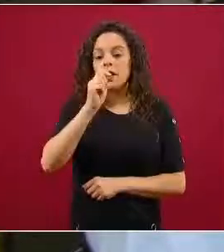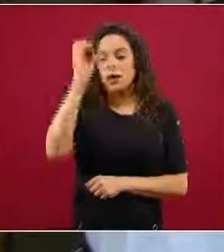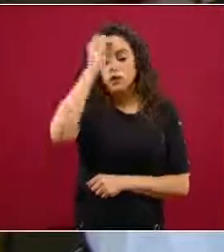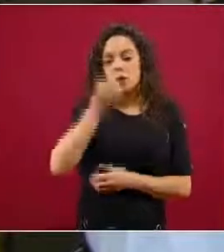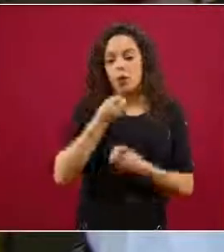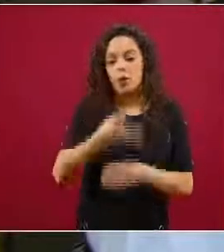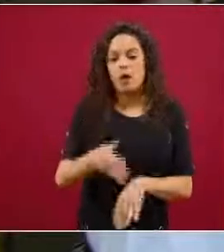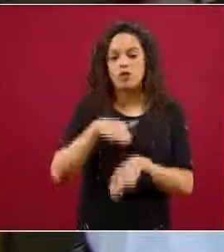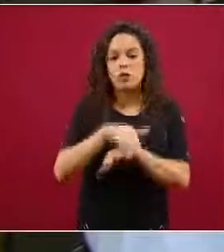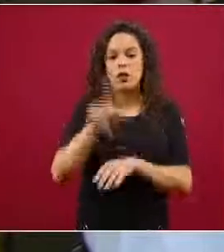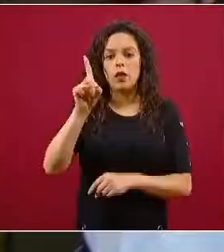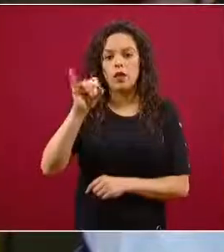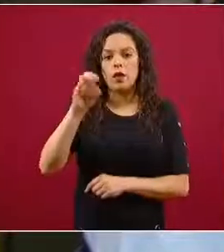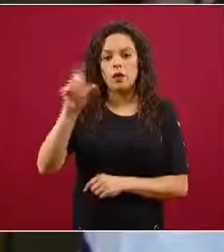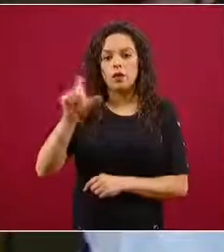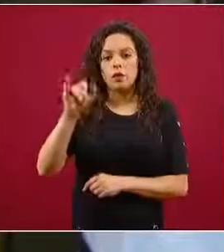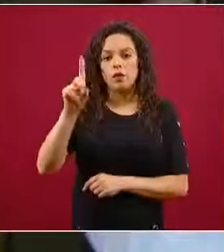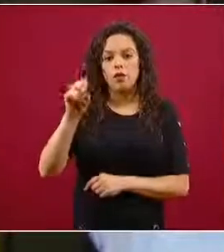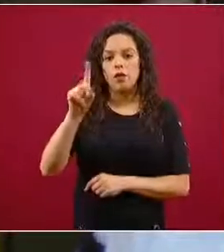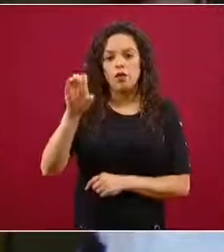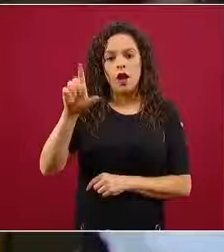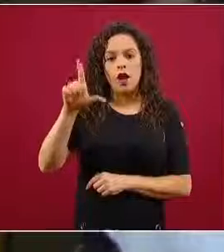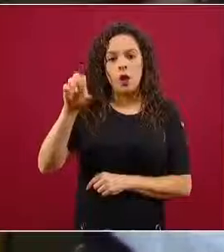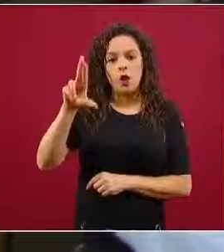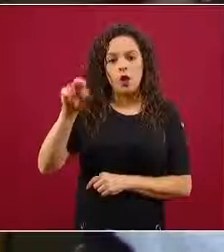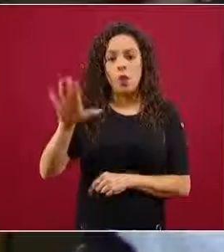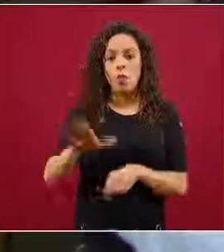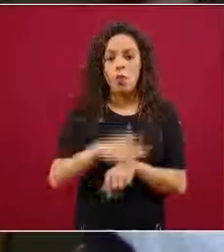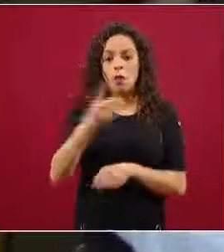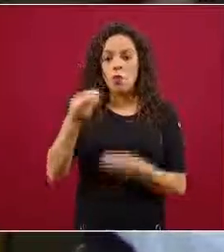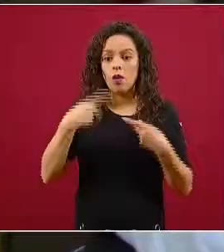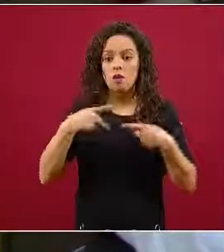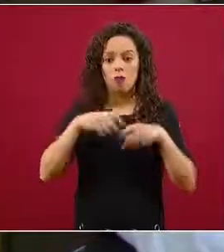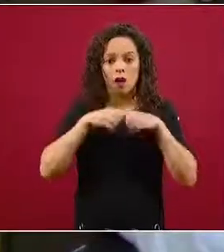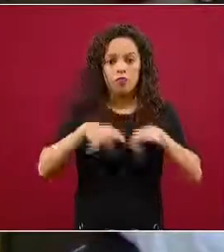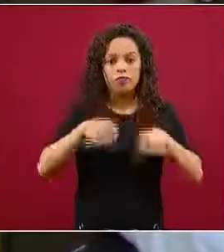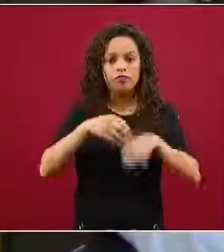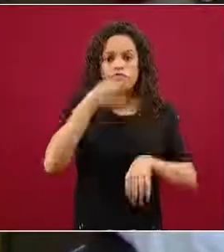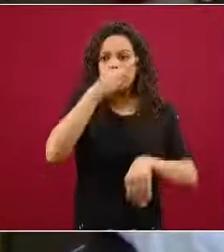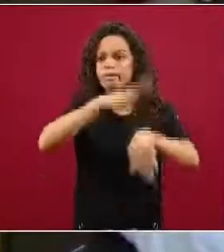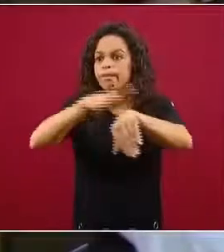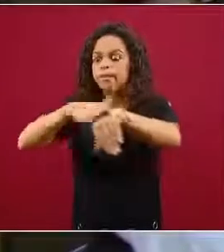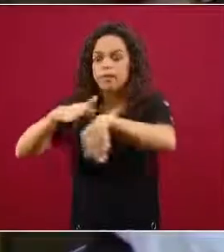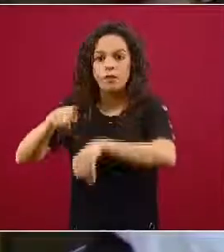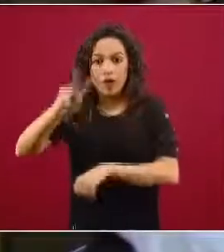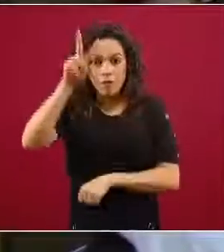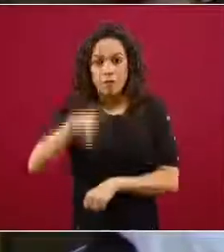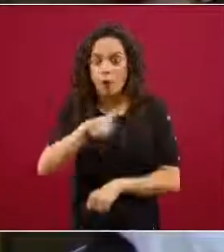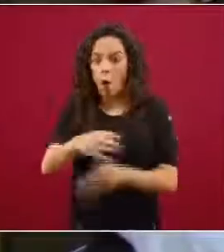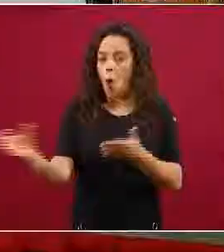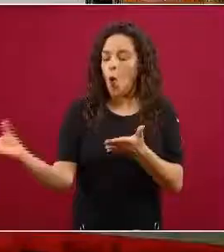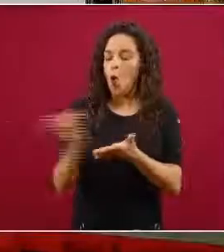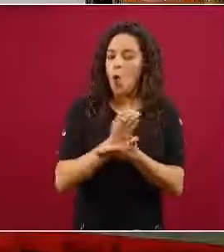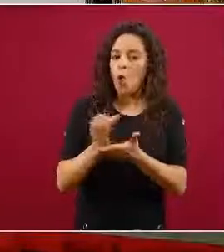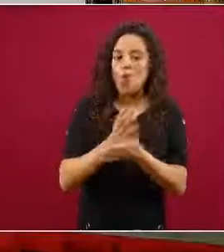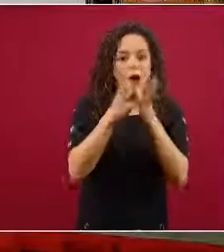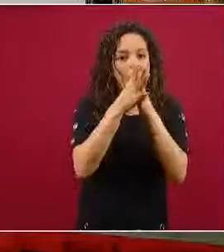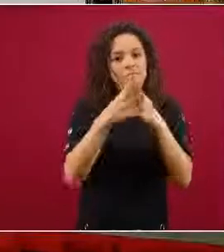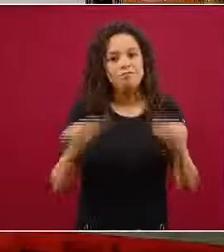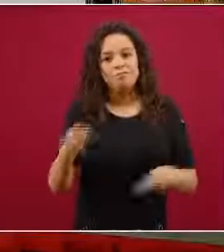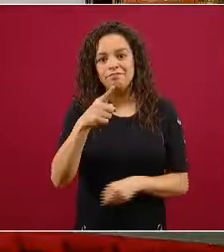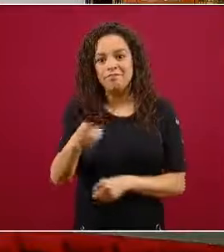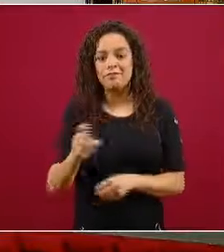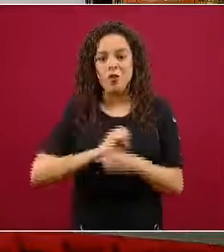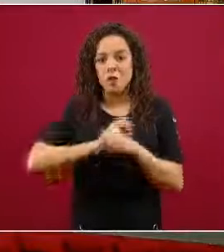hay muchas personas que lo están promocionando como la cura milagrosa para el COVID y pues la verdad es algo alarmante. Gracias. Muchas gracias. Sobre lo primero de los